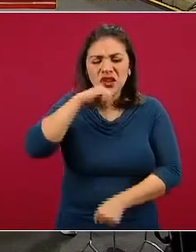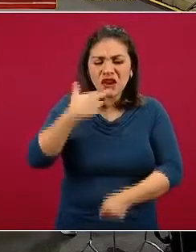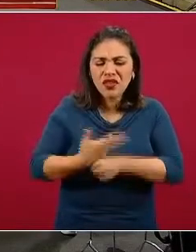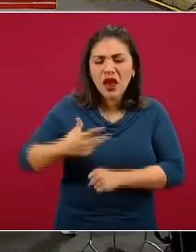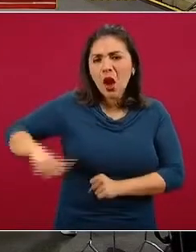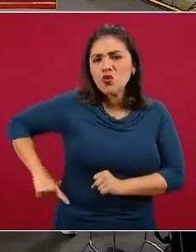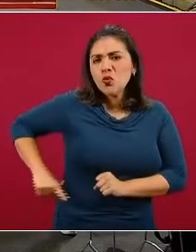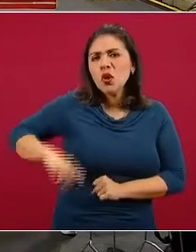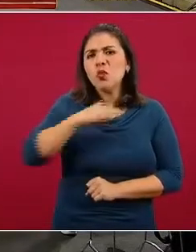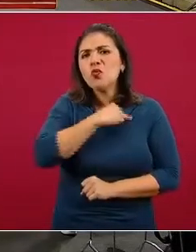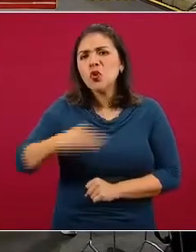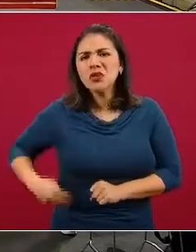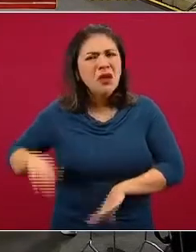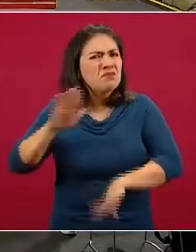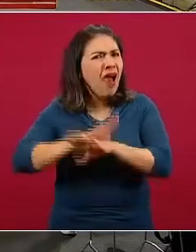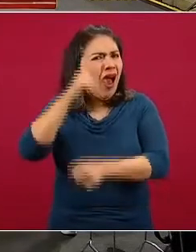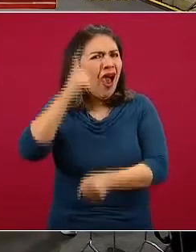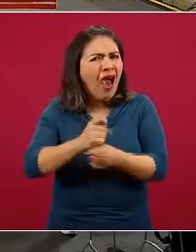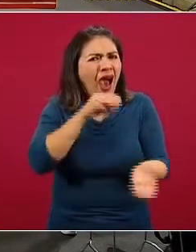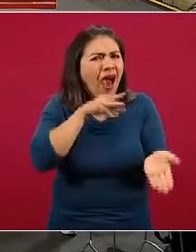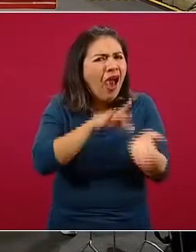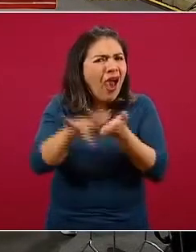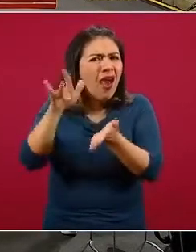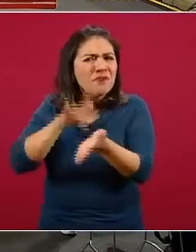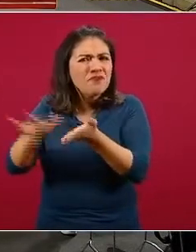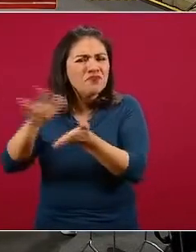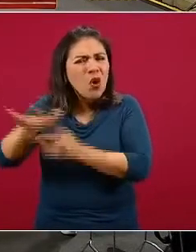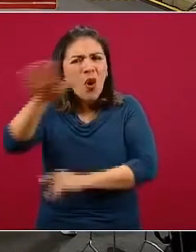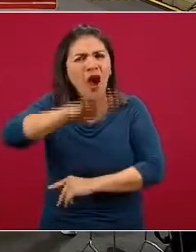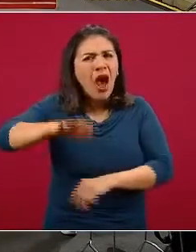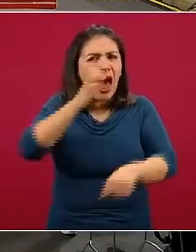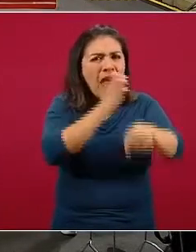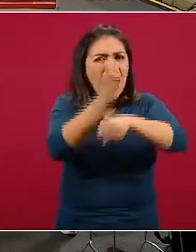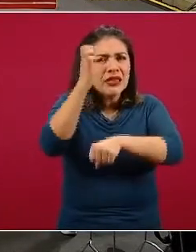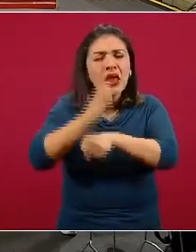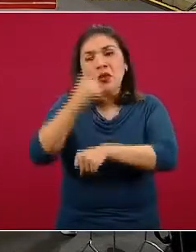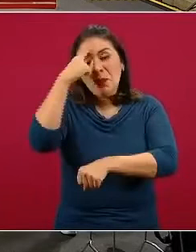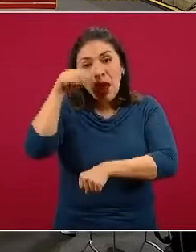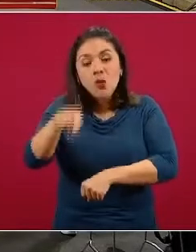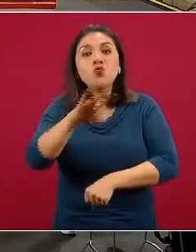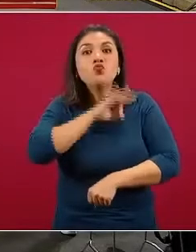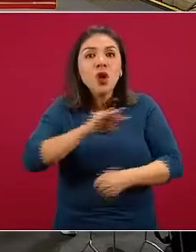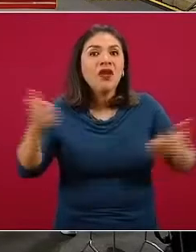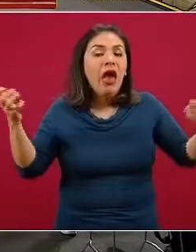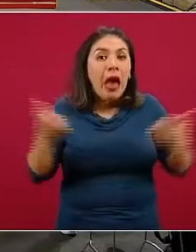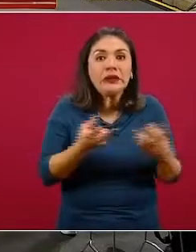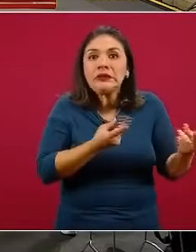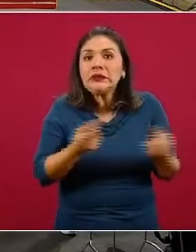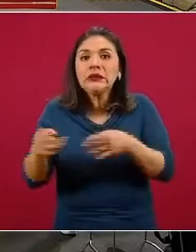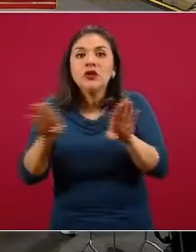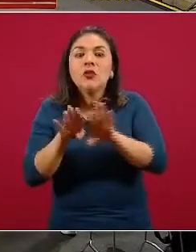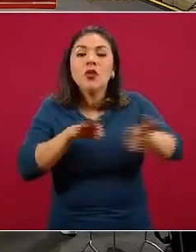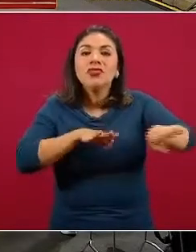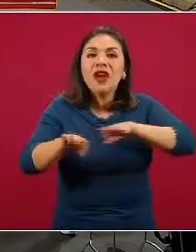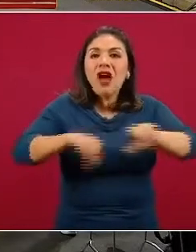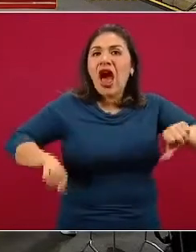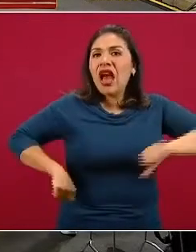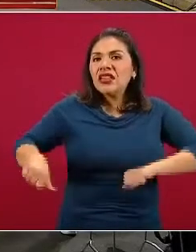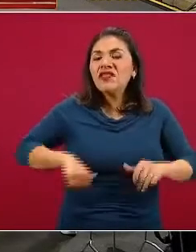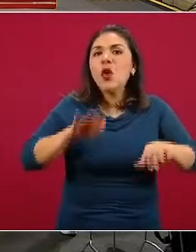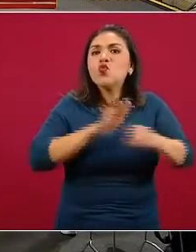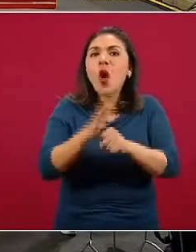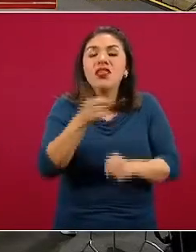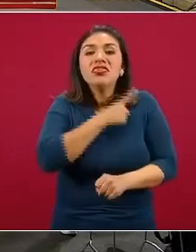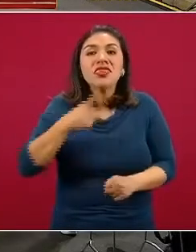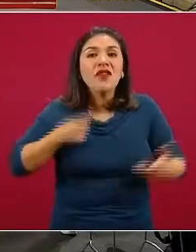municipales que dan mucho apoyo a los estados para poder operar las actividades